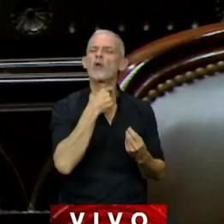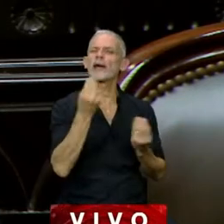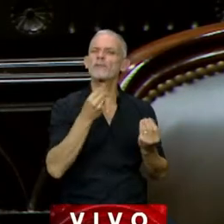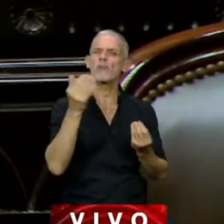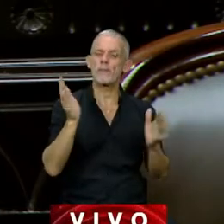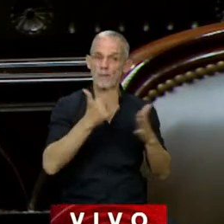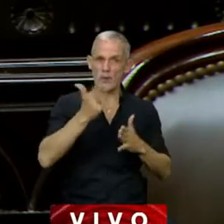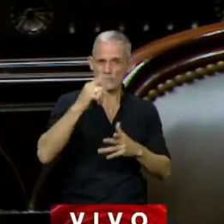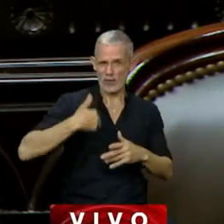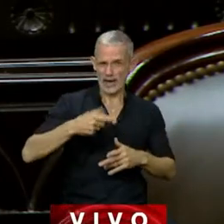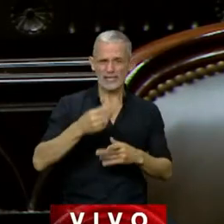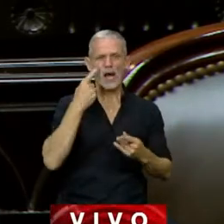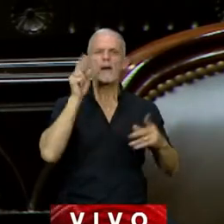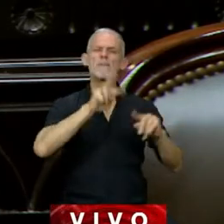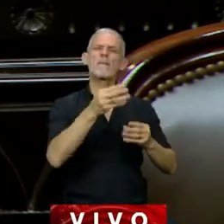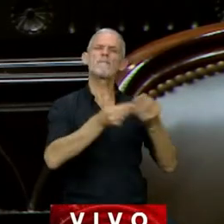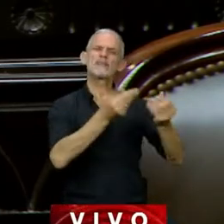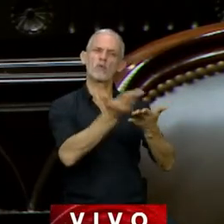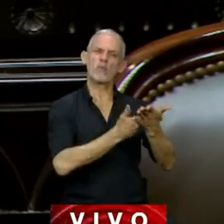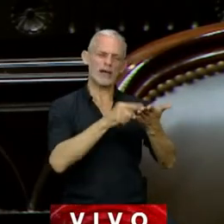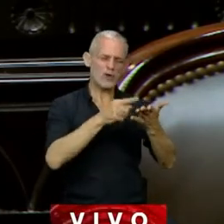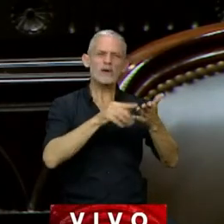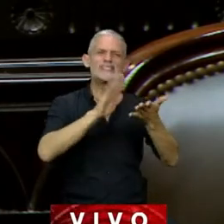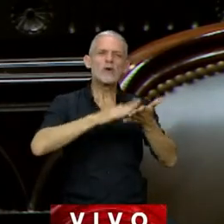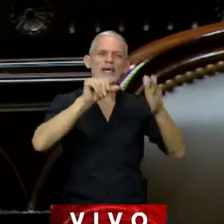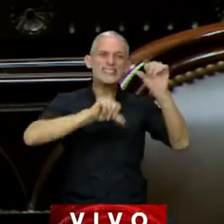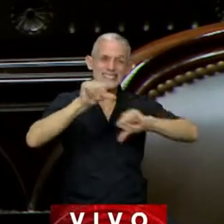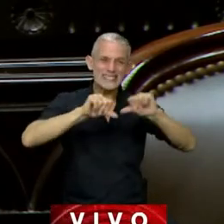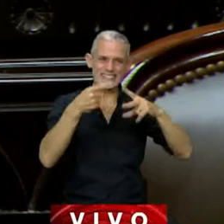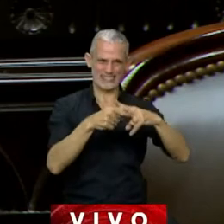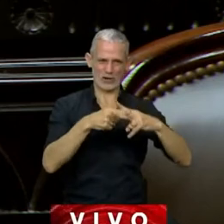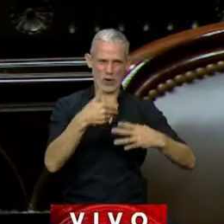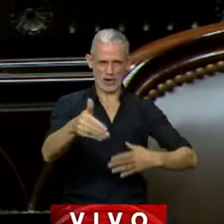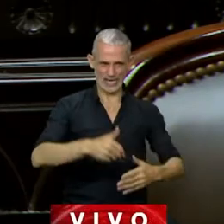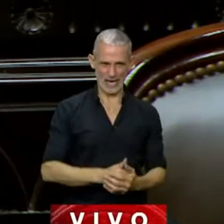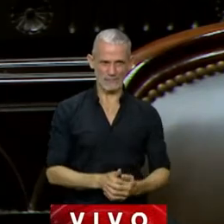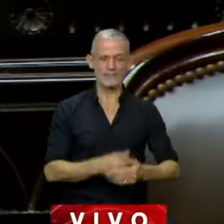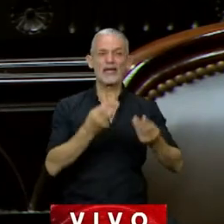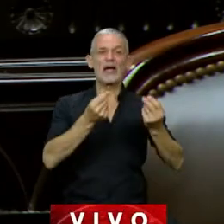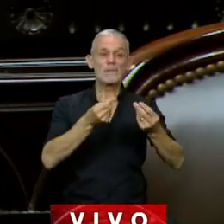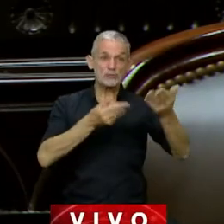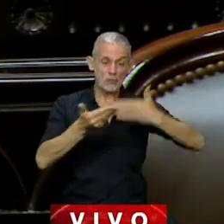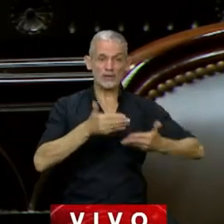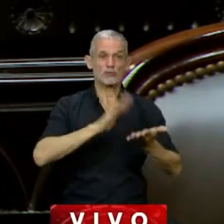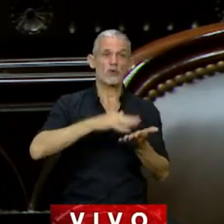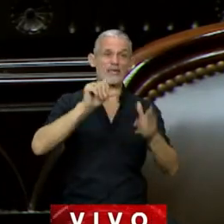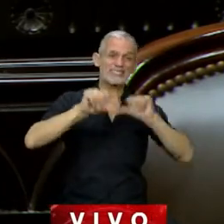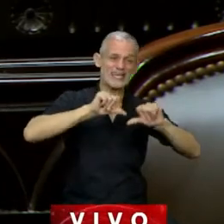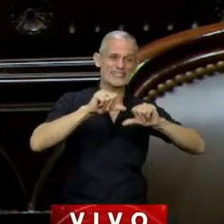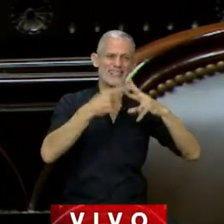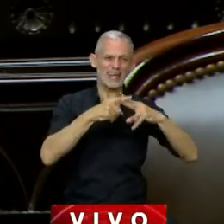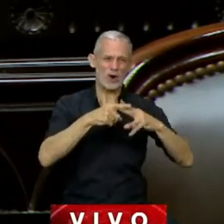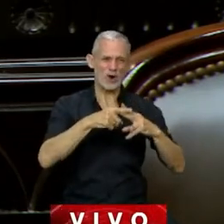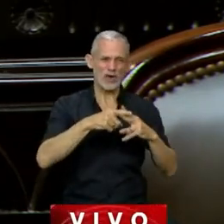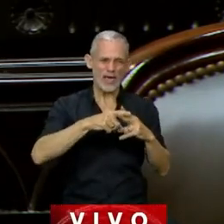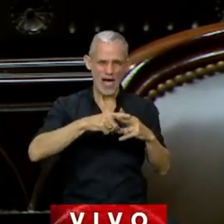productivo del país, es mirar el presupuesto en ciencia y tecnología. El presupuesto en ciencia y tecnología que estamos